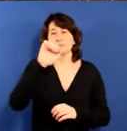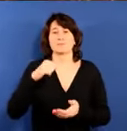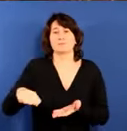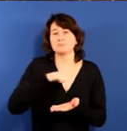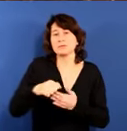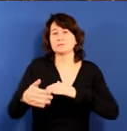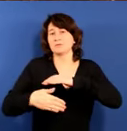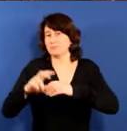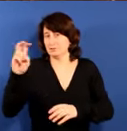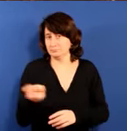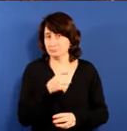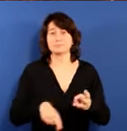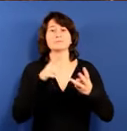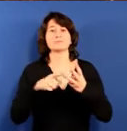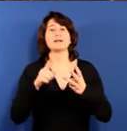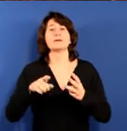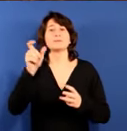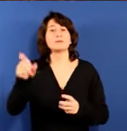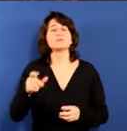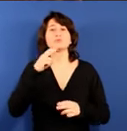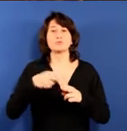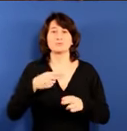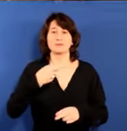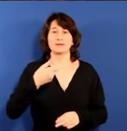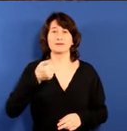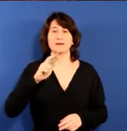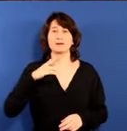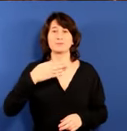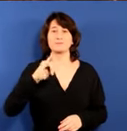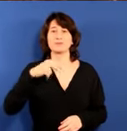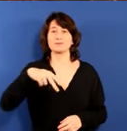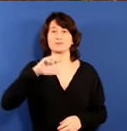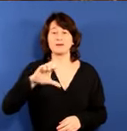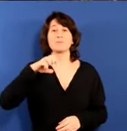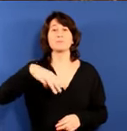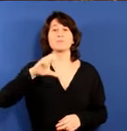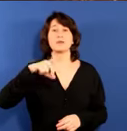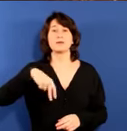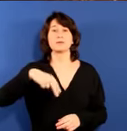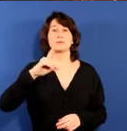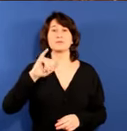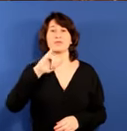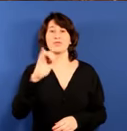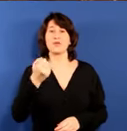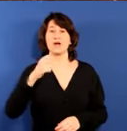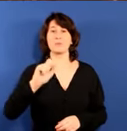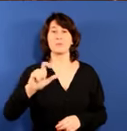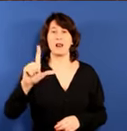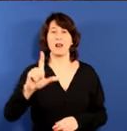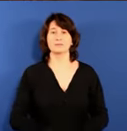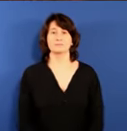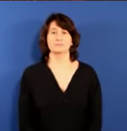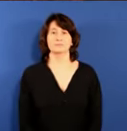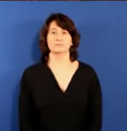trabajos realizados por mujeres históricamente, trabajos que resultan poco visibles para la sociedad, escasamente reconocidos,